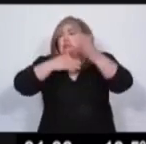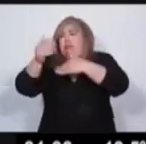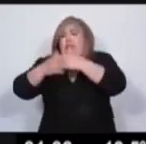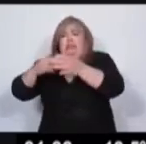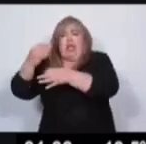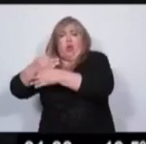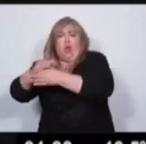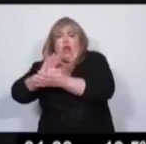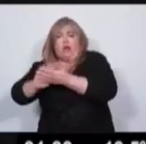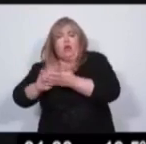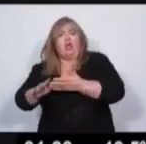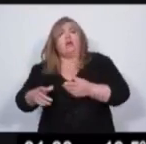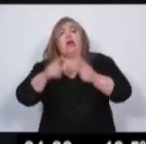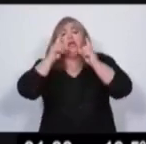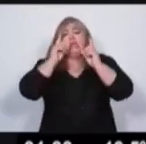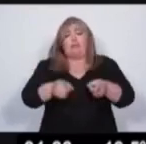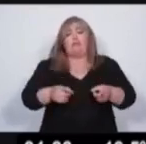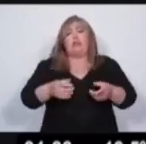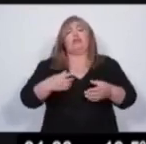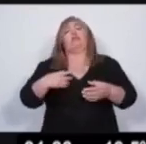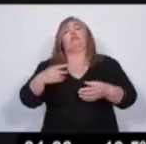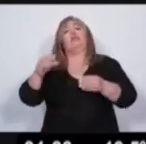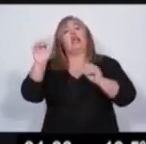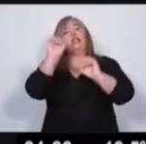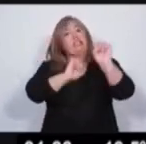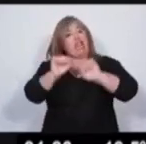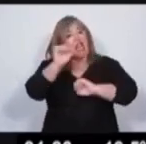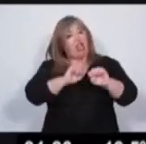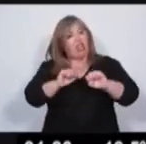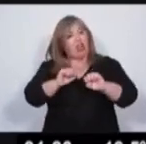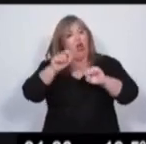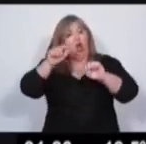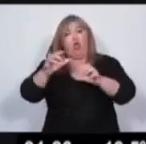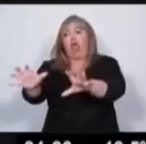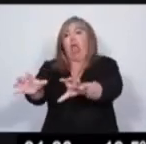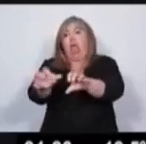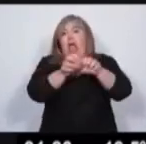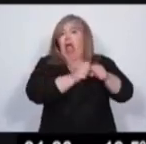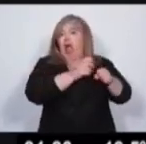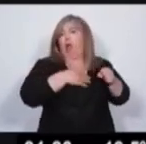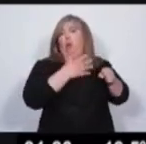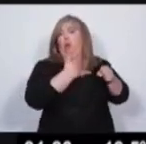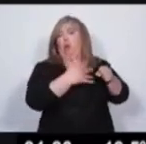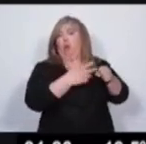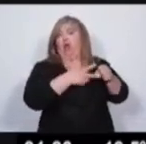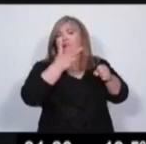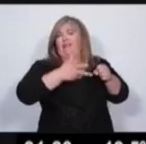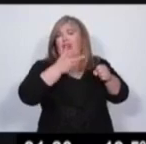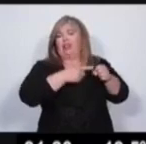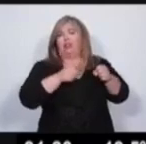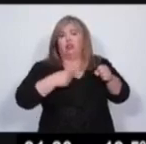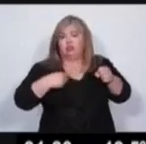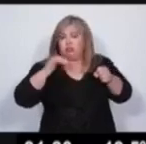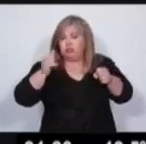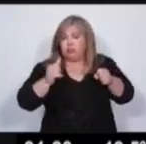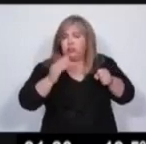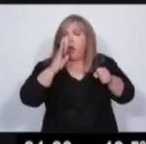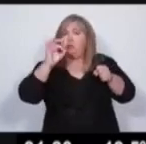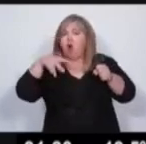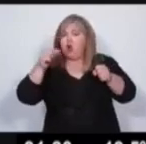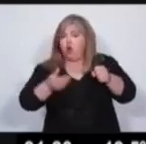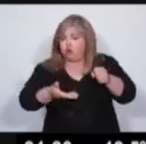de los celadores que hoy son botín político los vamos a jerarquizar y van a entrar por Bono y ascender por bonos por Bono